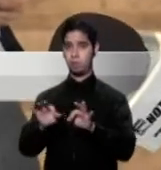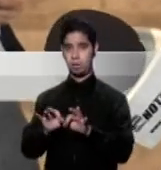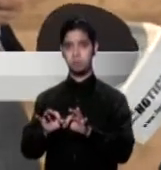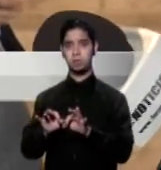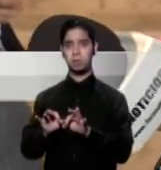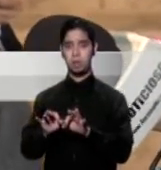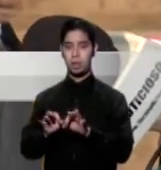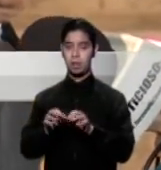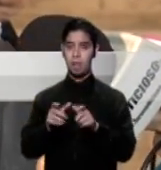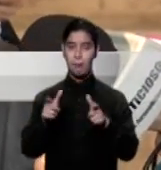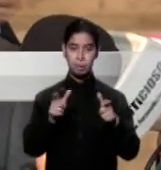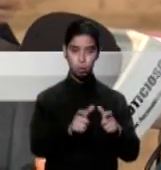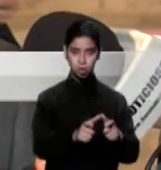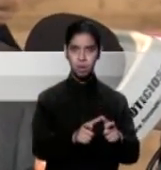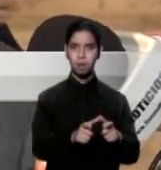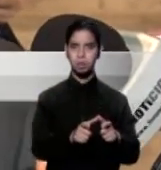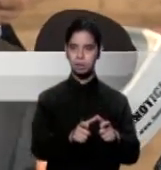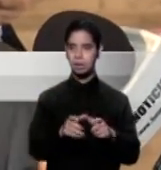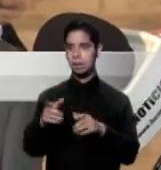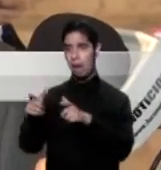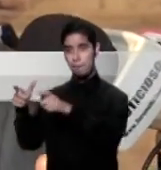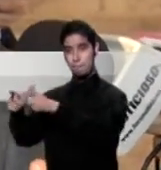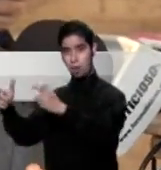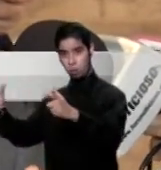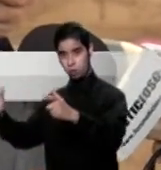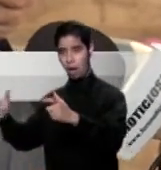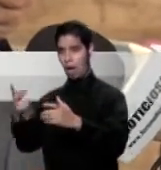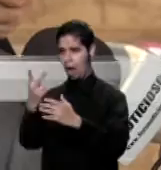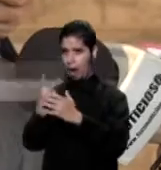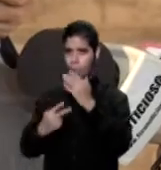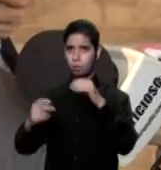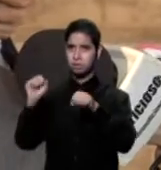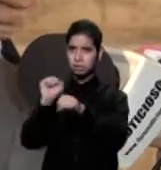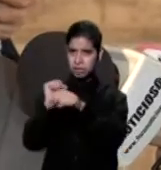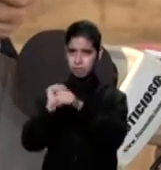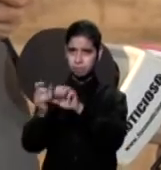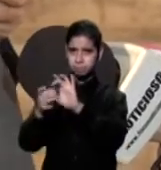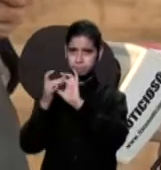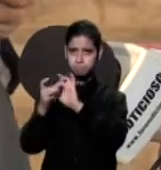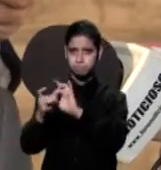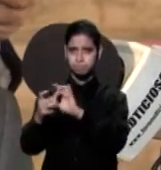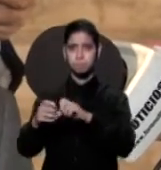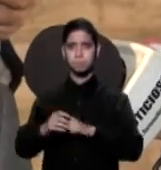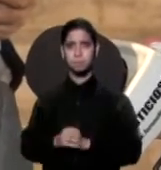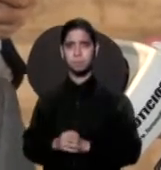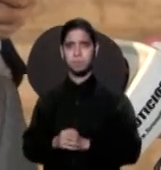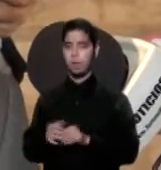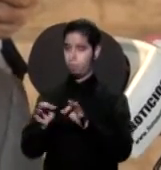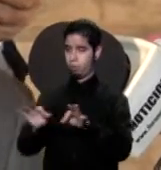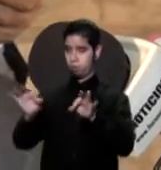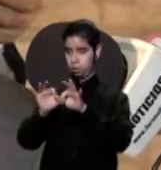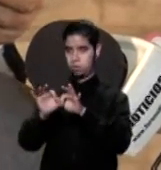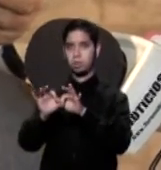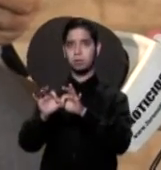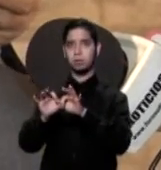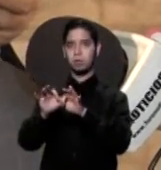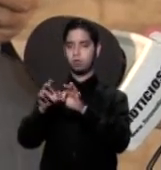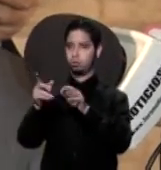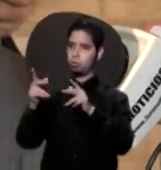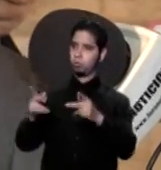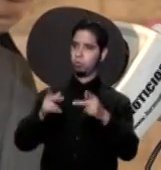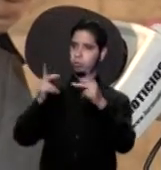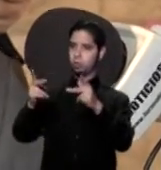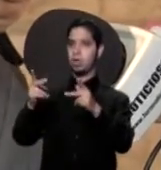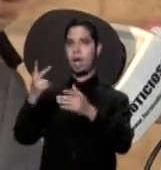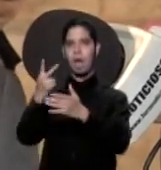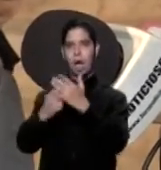de la mayoría. Pues yo le planteé que hace 6 meses una resolución concurrente de mi autoría fue aprobada por ambos